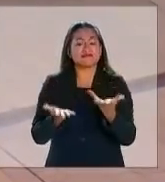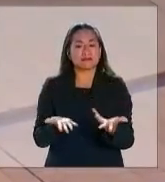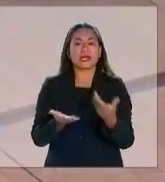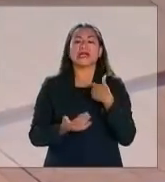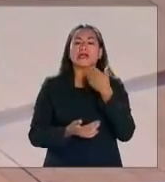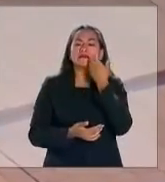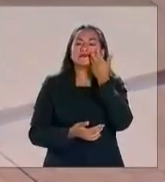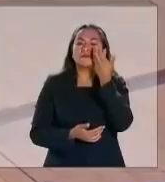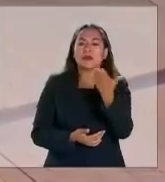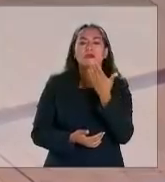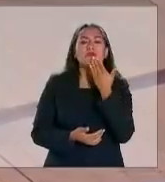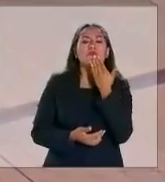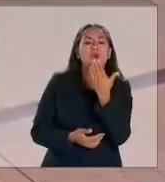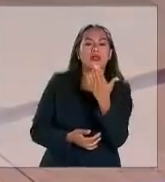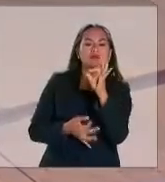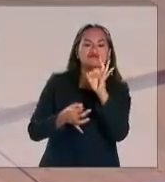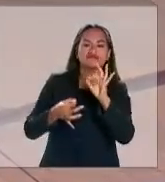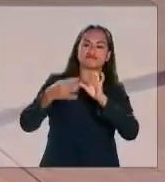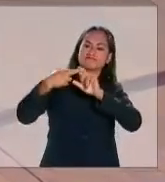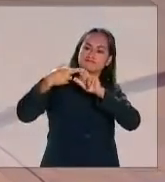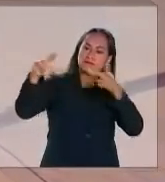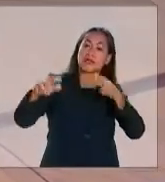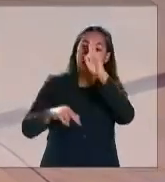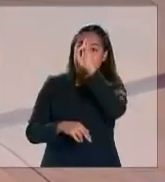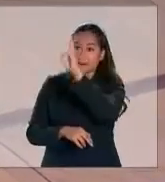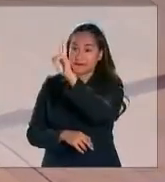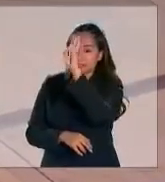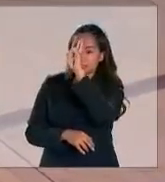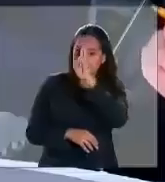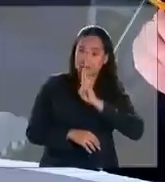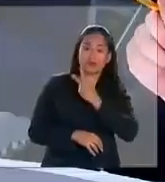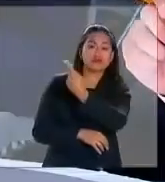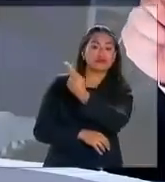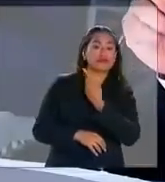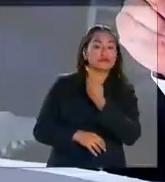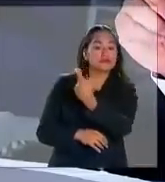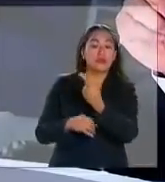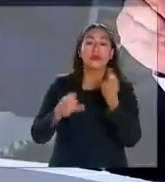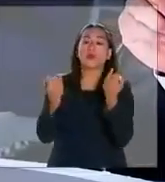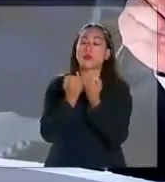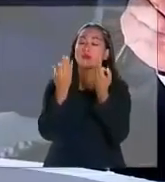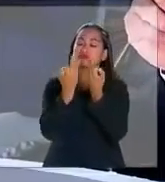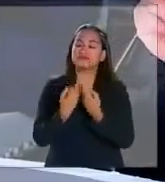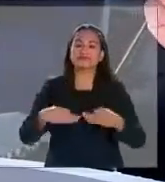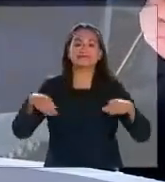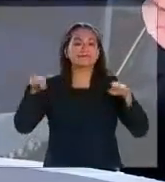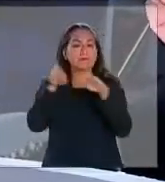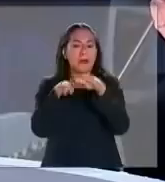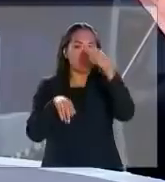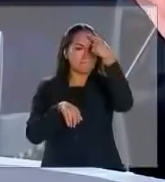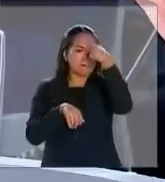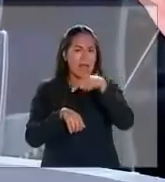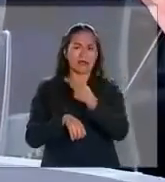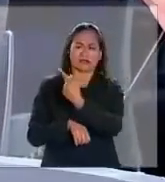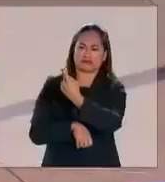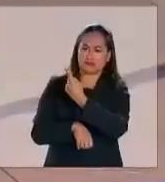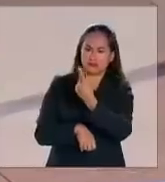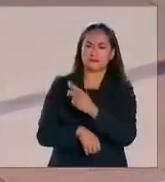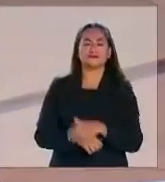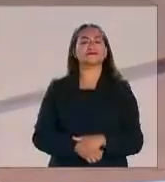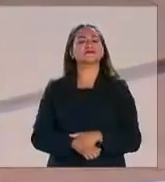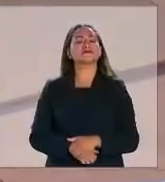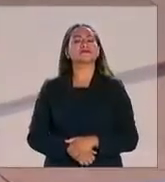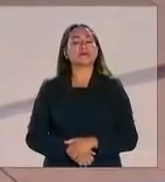relación de respeto long pero de respeto mutuo el respeto tiene que ser de ida y vuelta usted ha dicho cuando uno no se